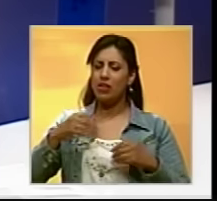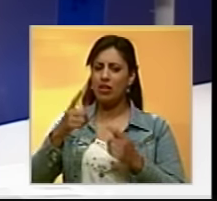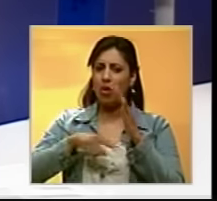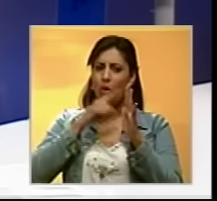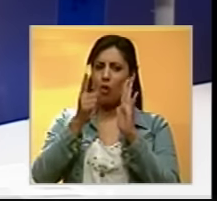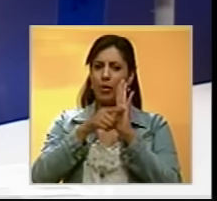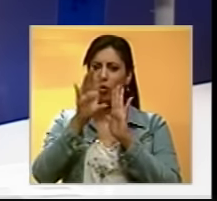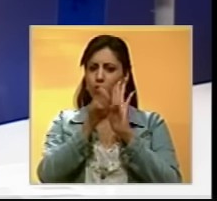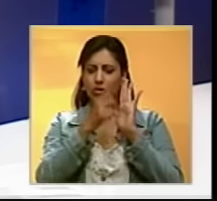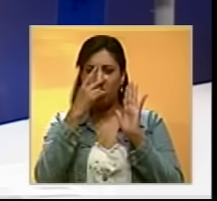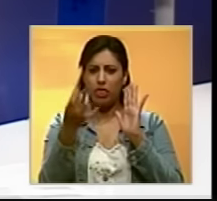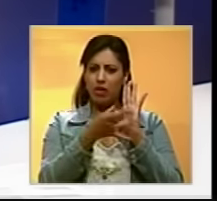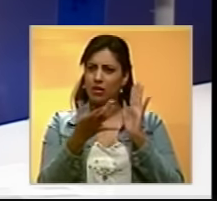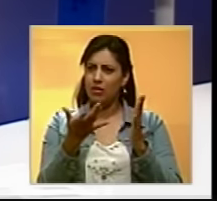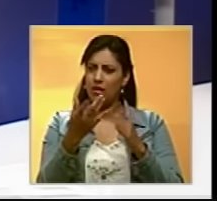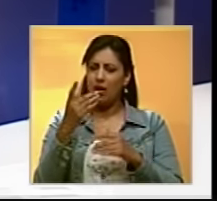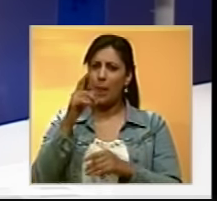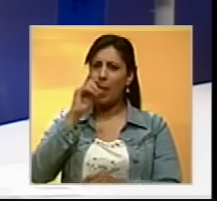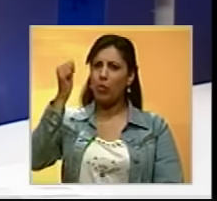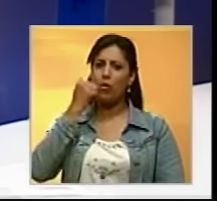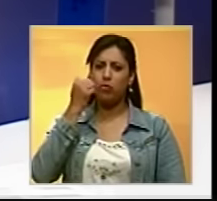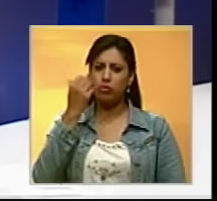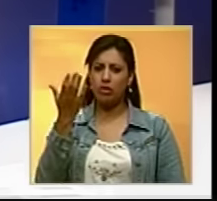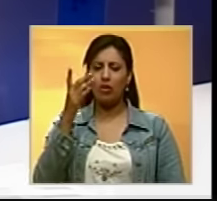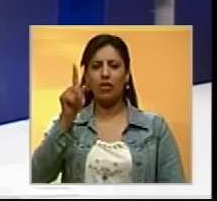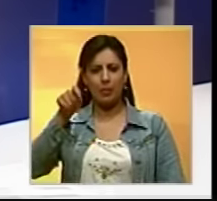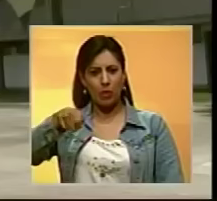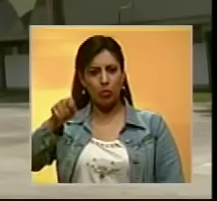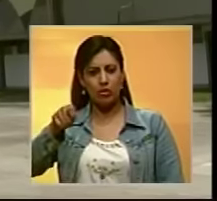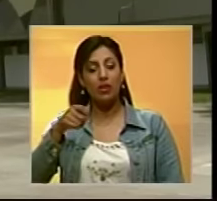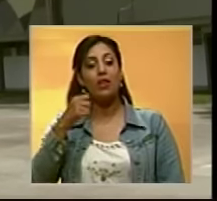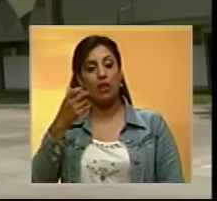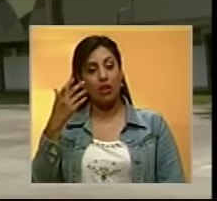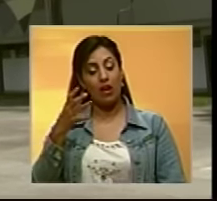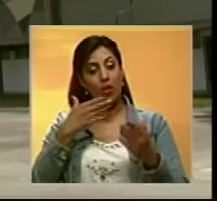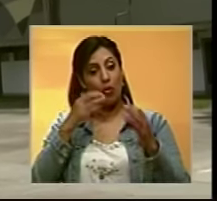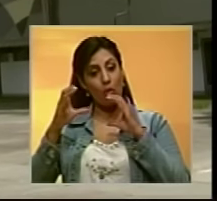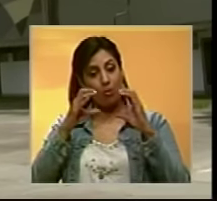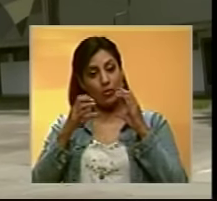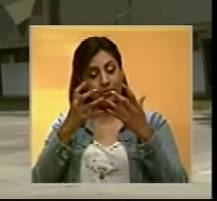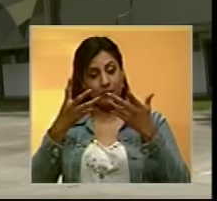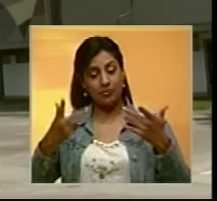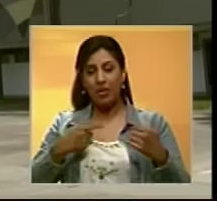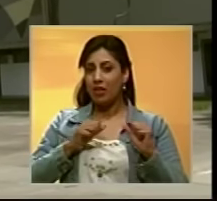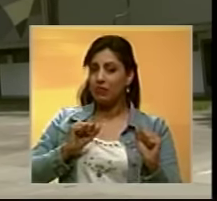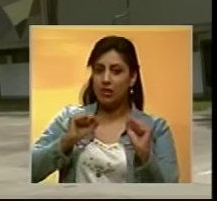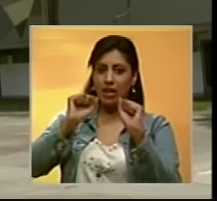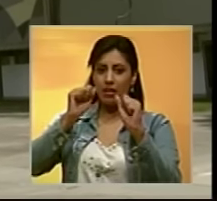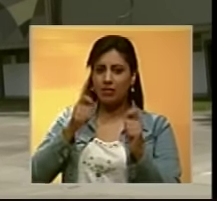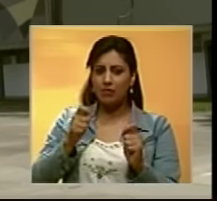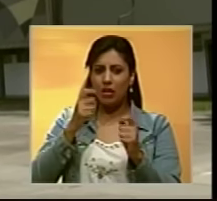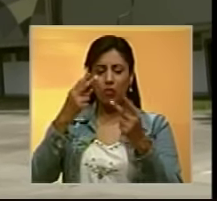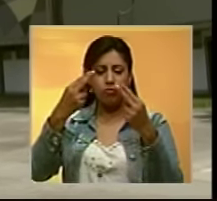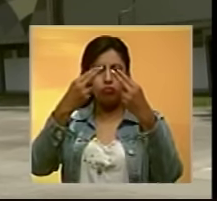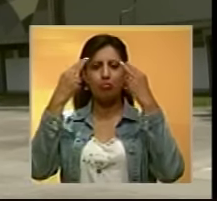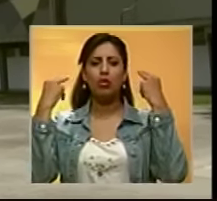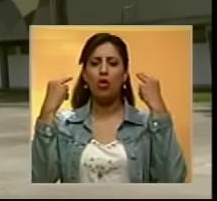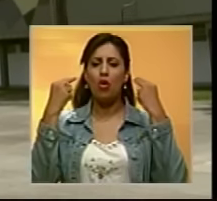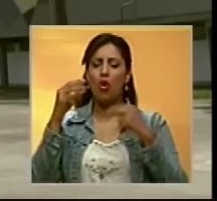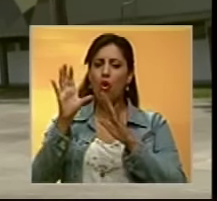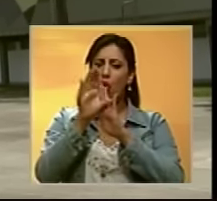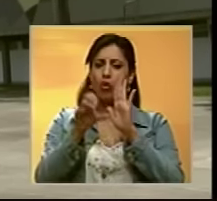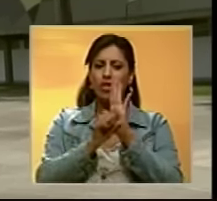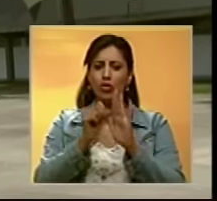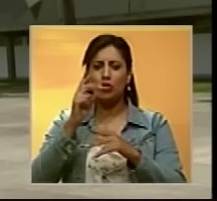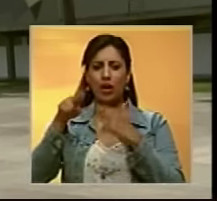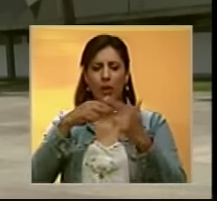absoluto a la Constitución por el ejecutivo nacional y el tsj a través de un comunicado rechazaron que se pretenda desconocer la Constitución